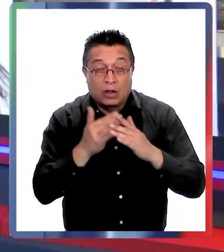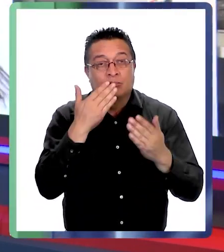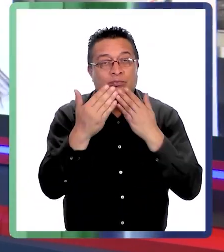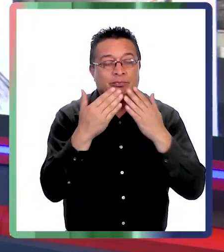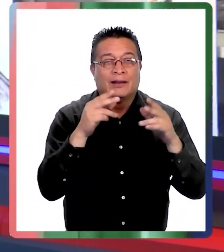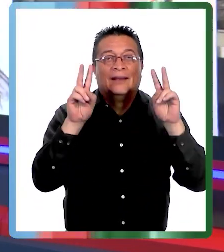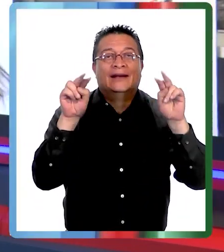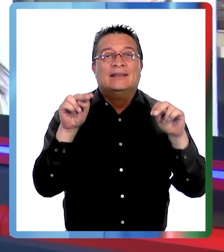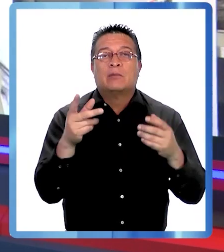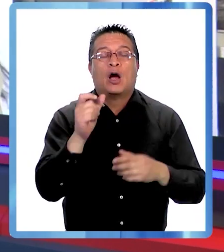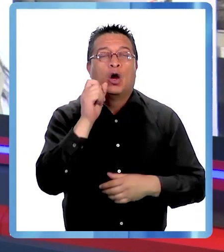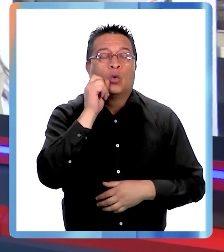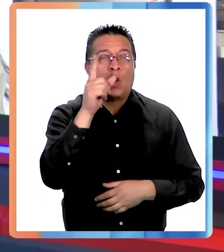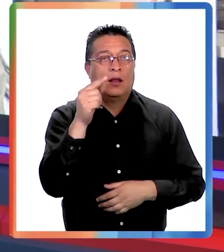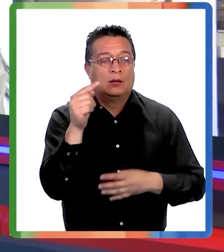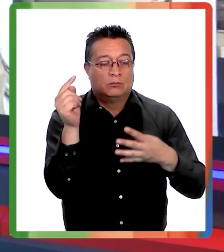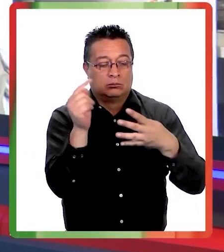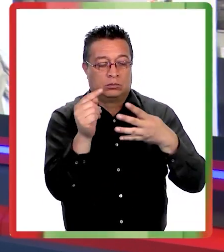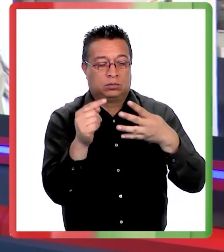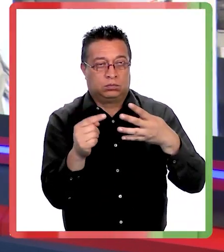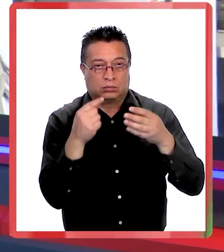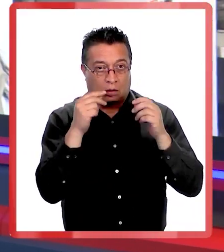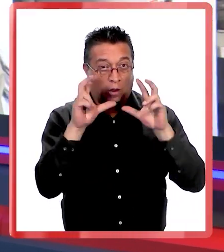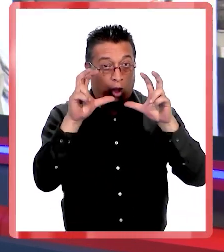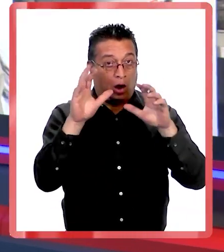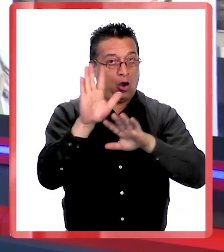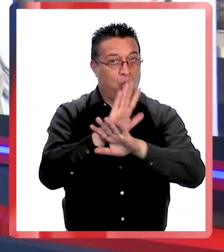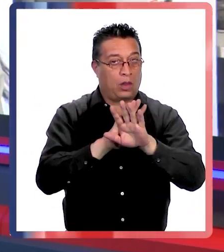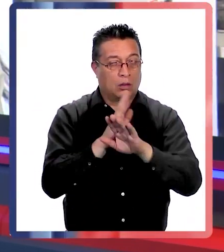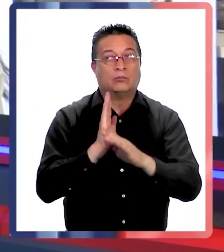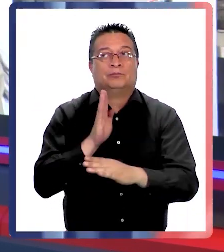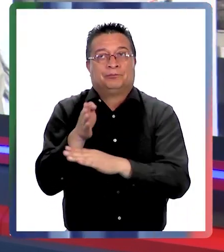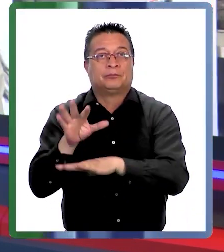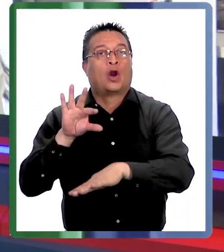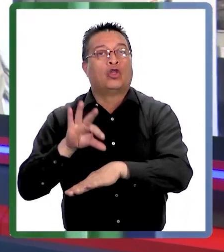conversando sobre cuáles son los signos de alarma para consultar